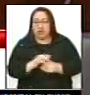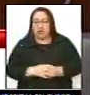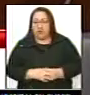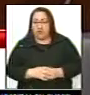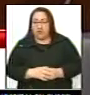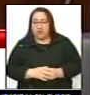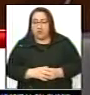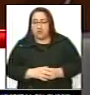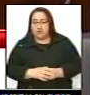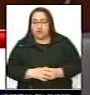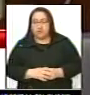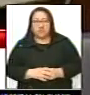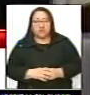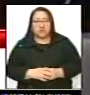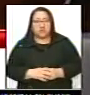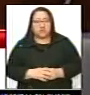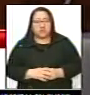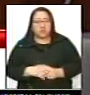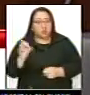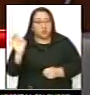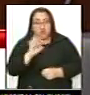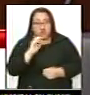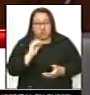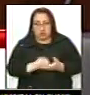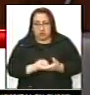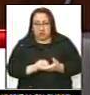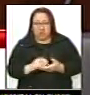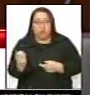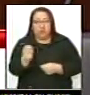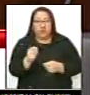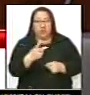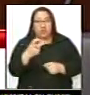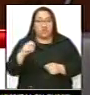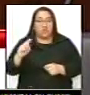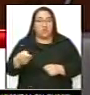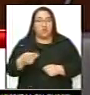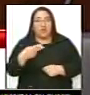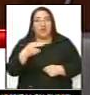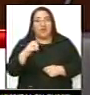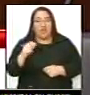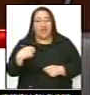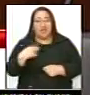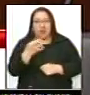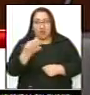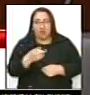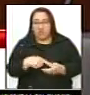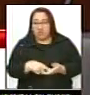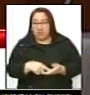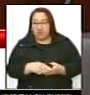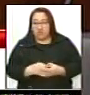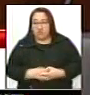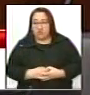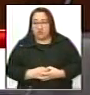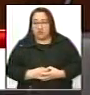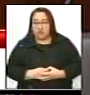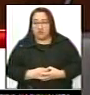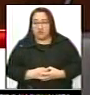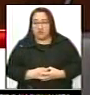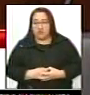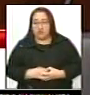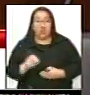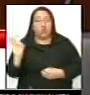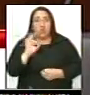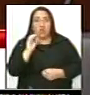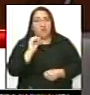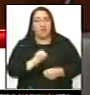que tenía en el diseño original. Nunca más irrigará 200.000 hectáreas como tenía el diseño original. Nunca más